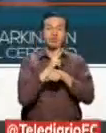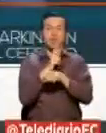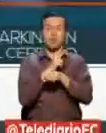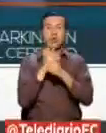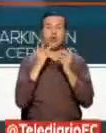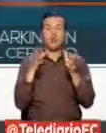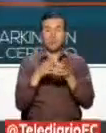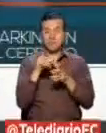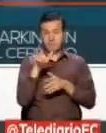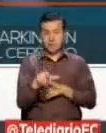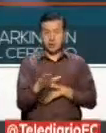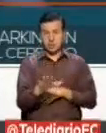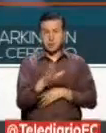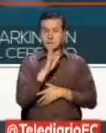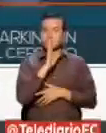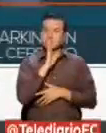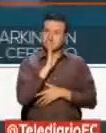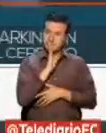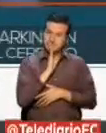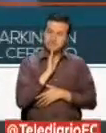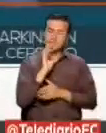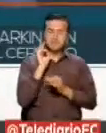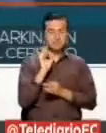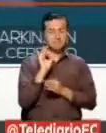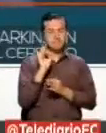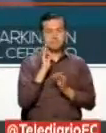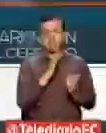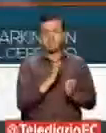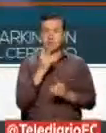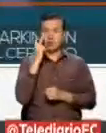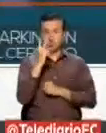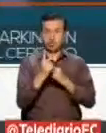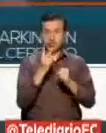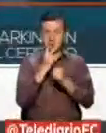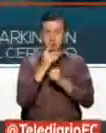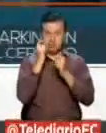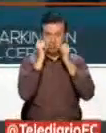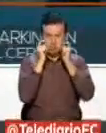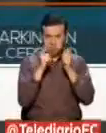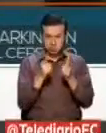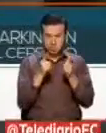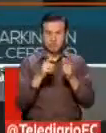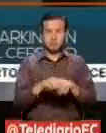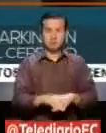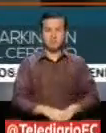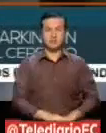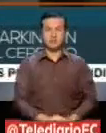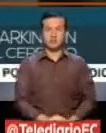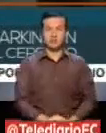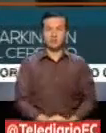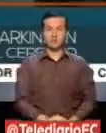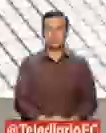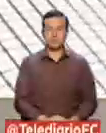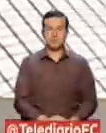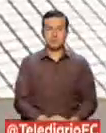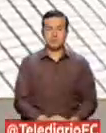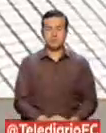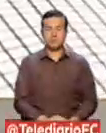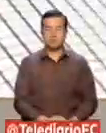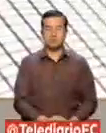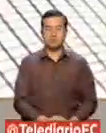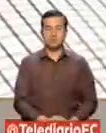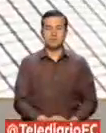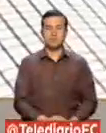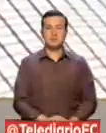y el paciente soportó bien el tratamiento. Estará 2 años bajo vigilancia. De la capacidad del movimiento de... Y